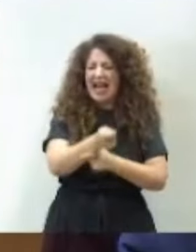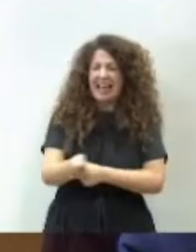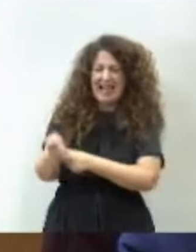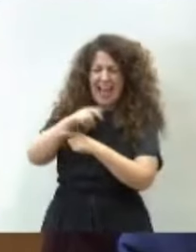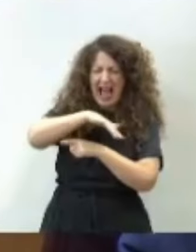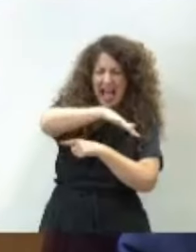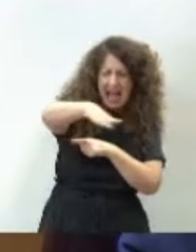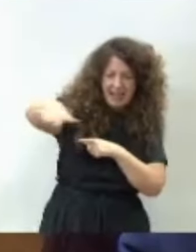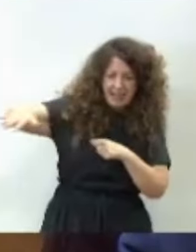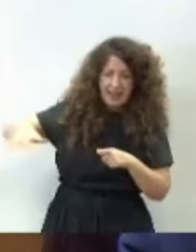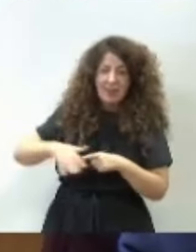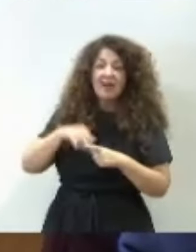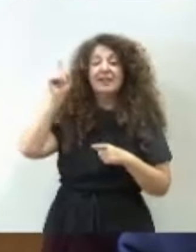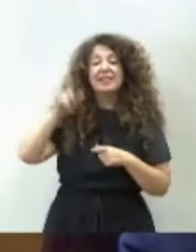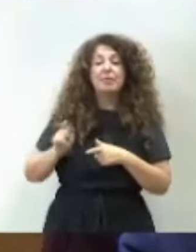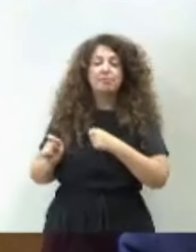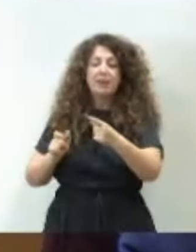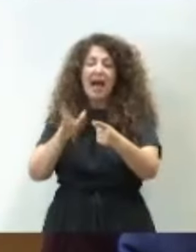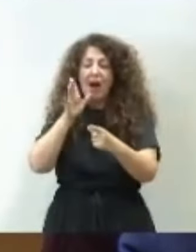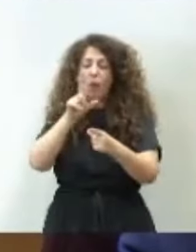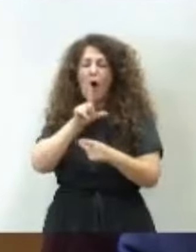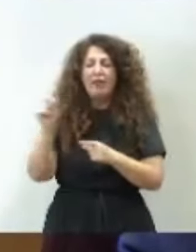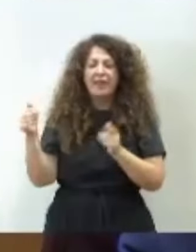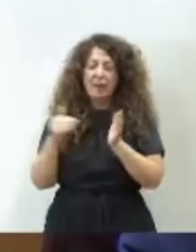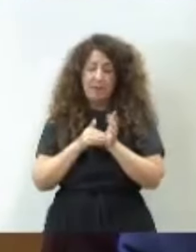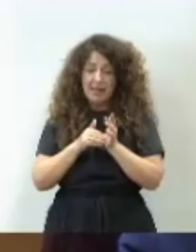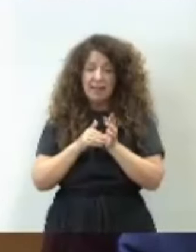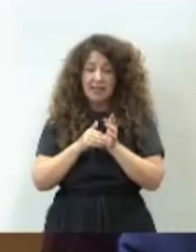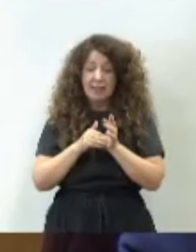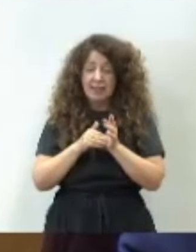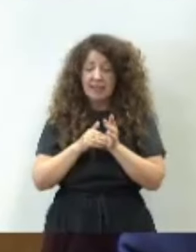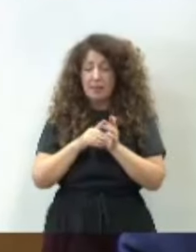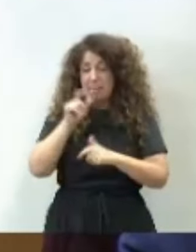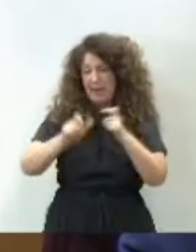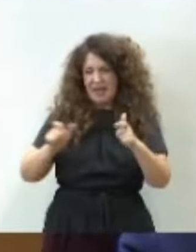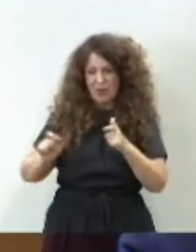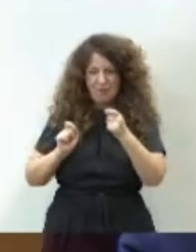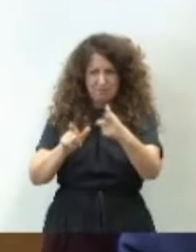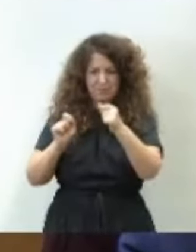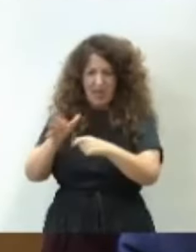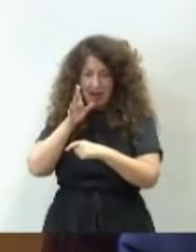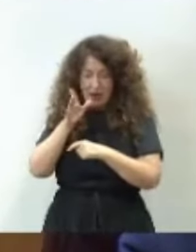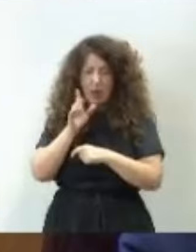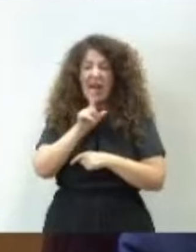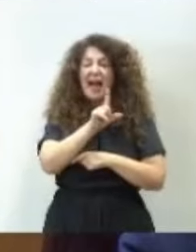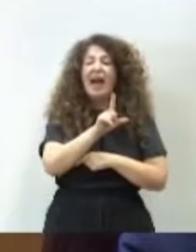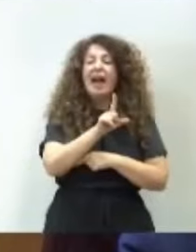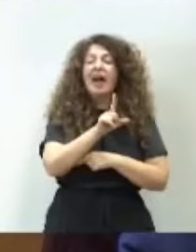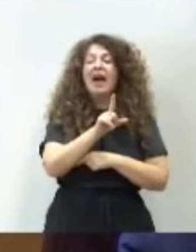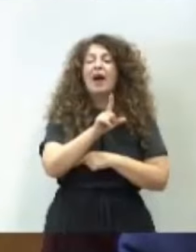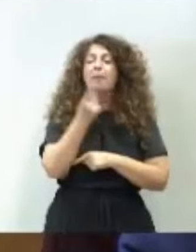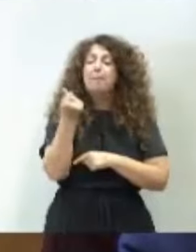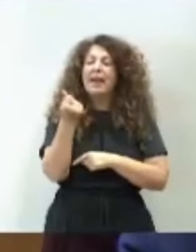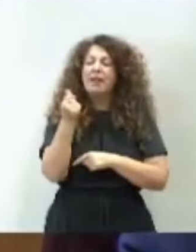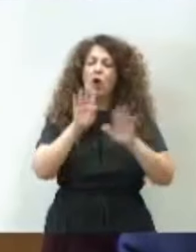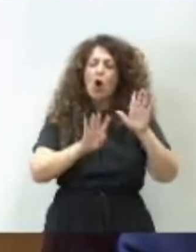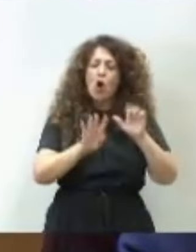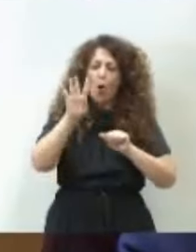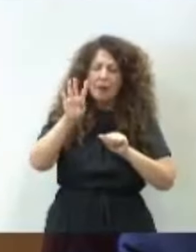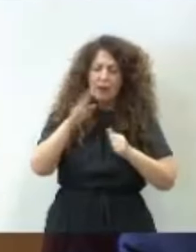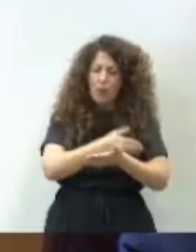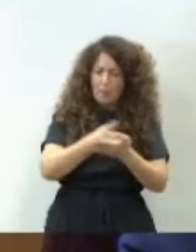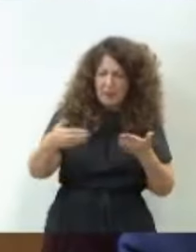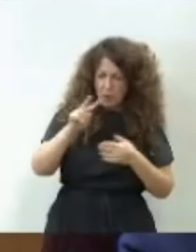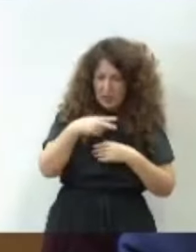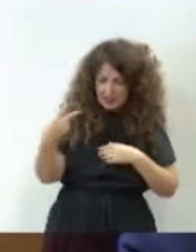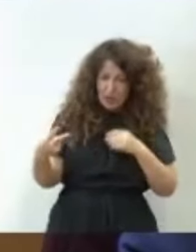provincia, presupuestada en un inicio en 36 millones de euros, que terminó costando 94, y que un gobierno socialista, del que usted era secretaria de